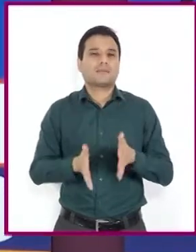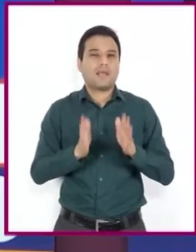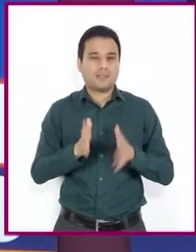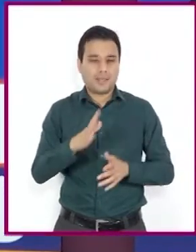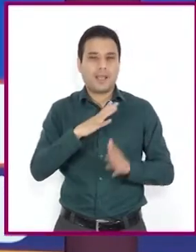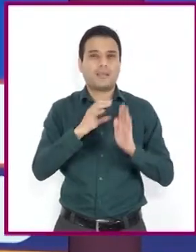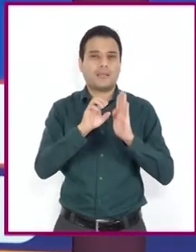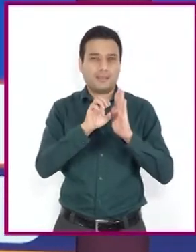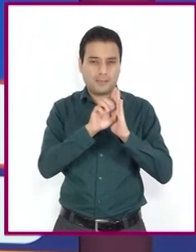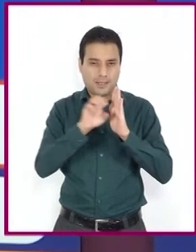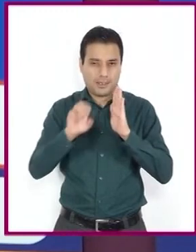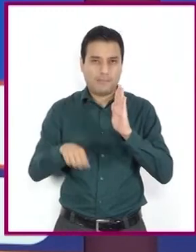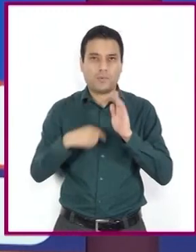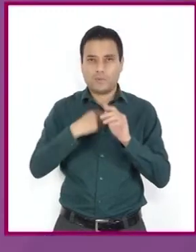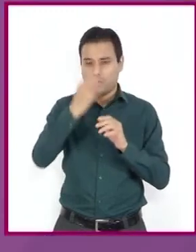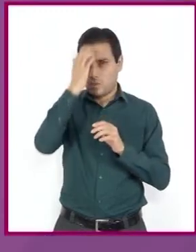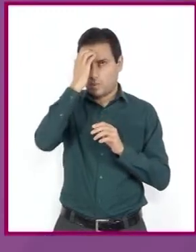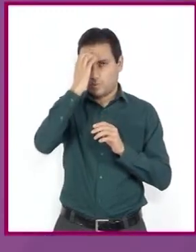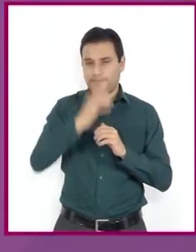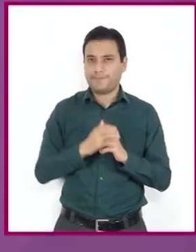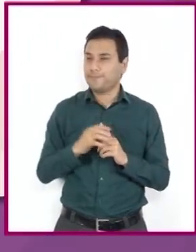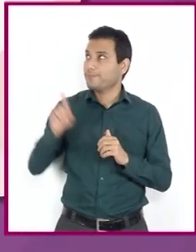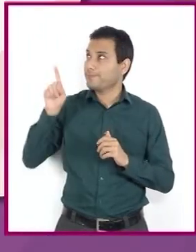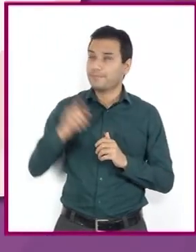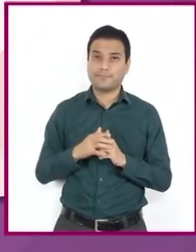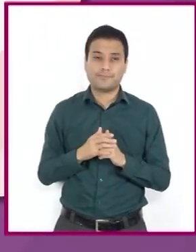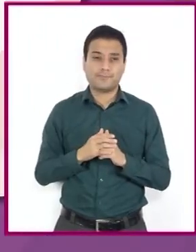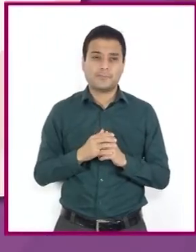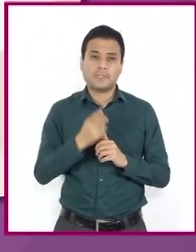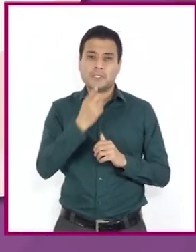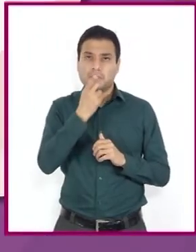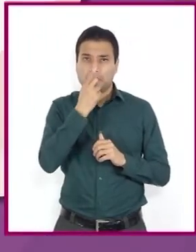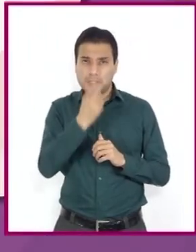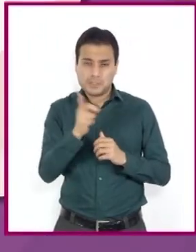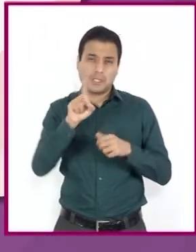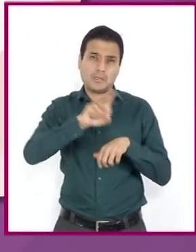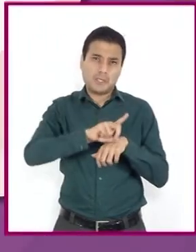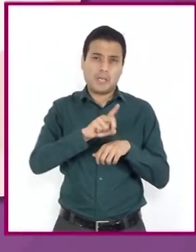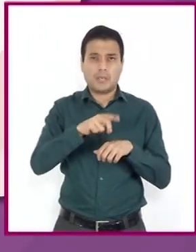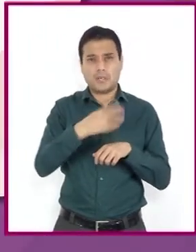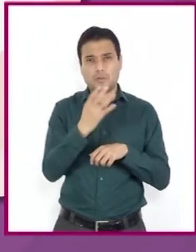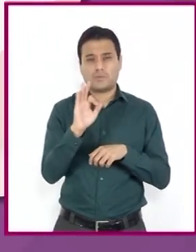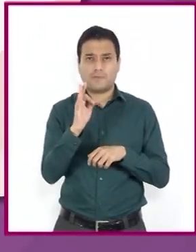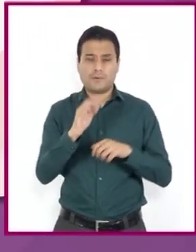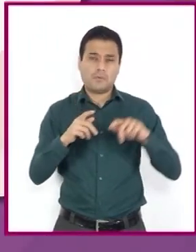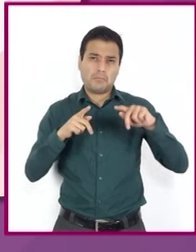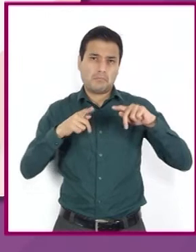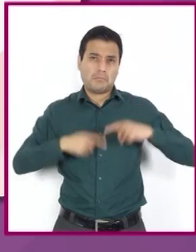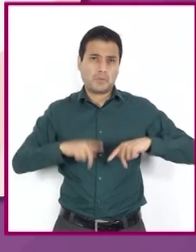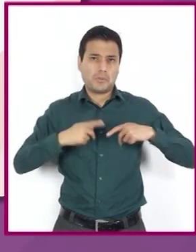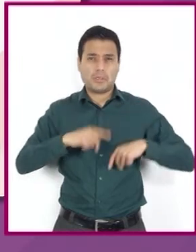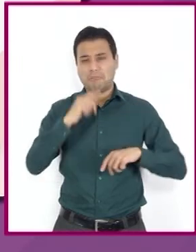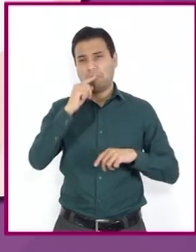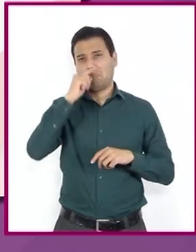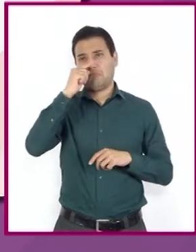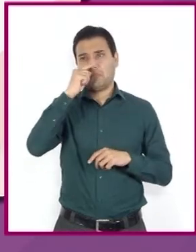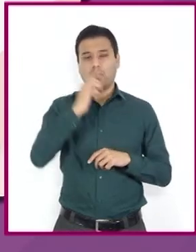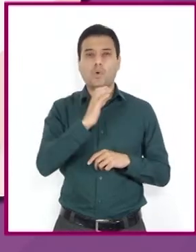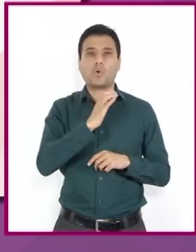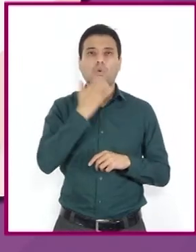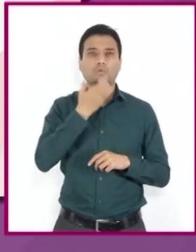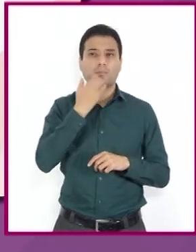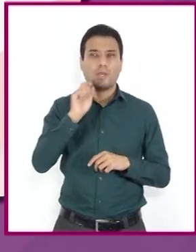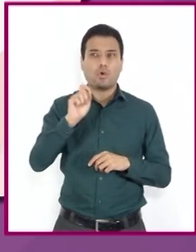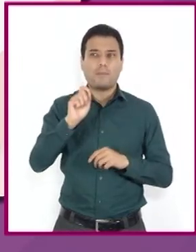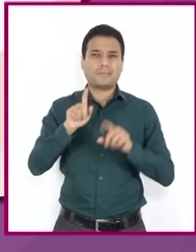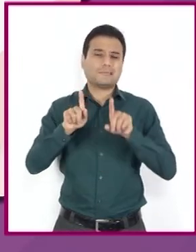de transición. Es notable que para el día de San Valentín, los narcisistas luchan por mantenerse